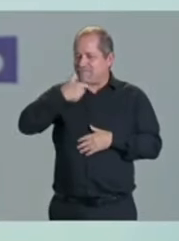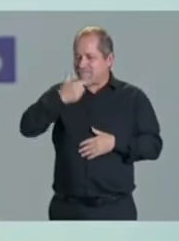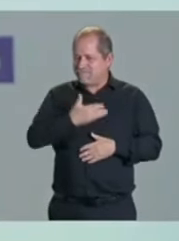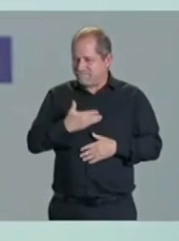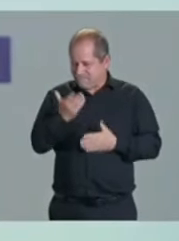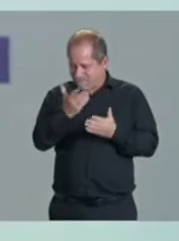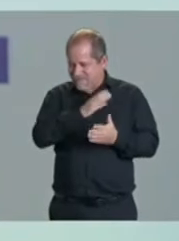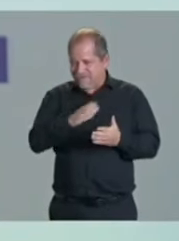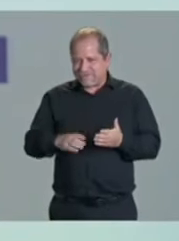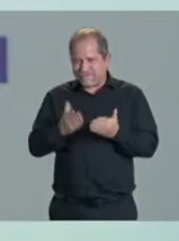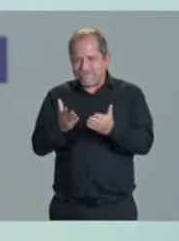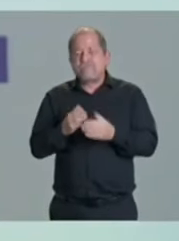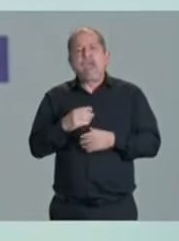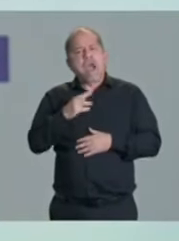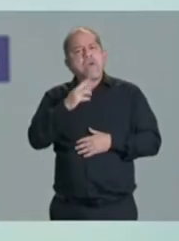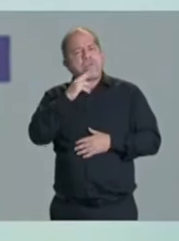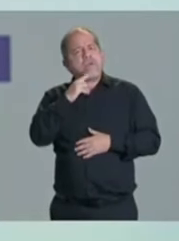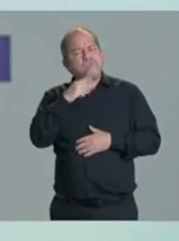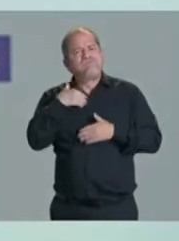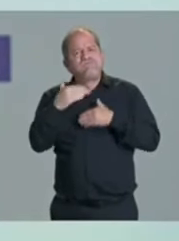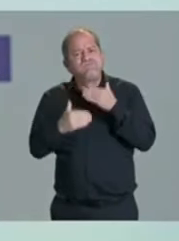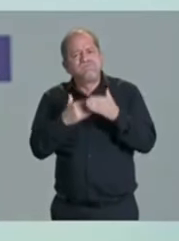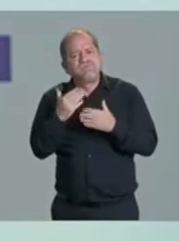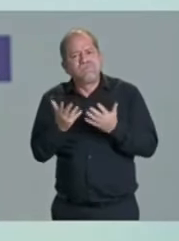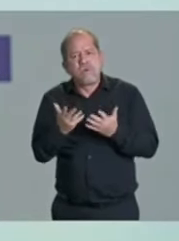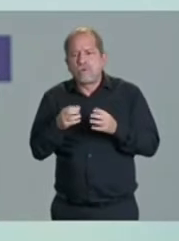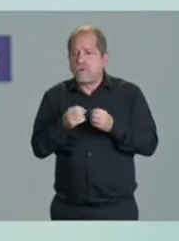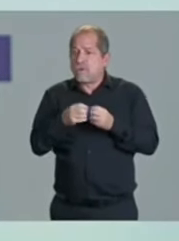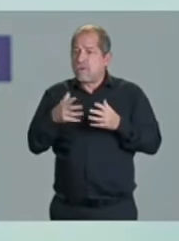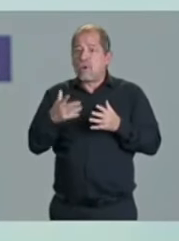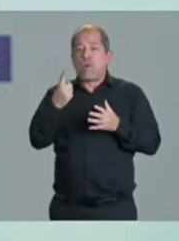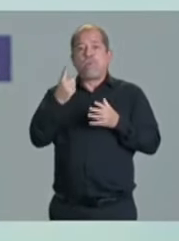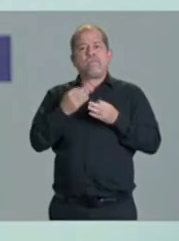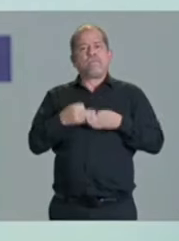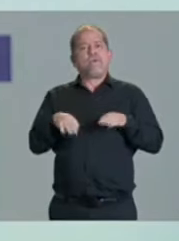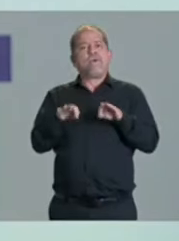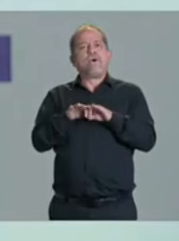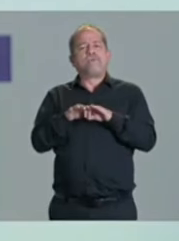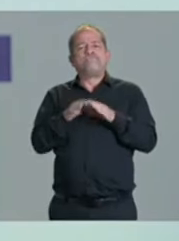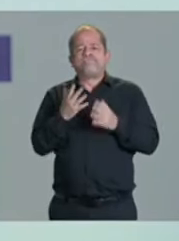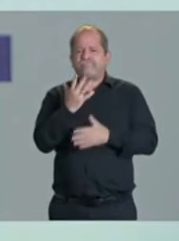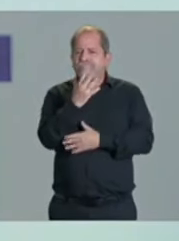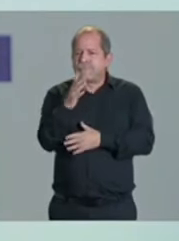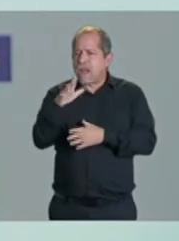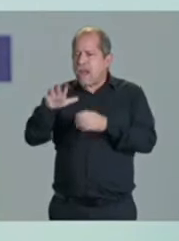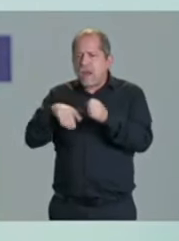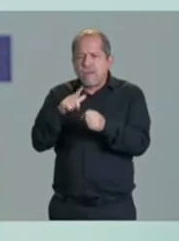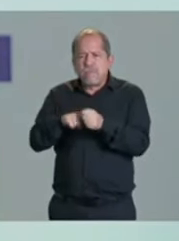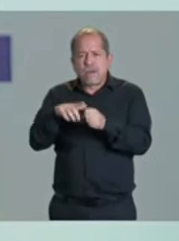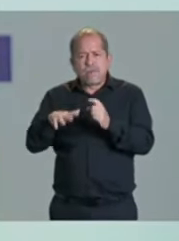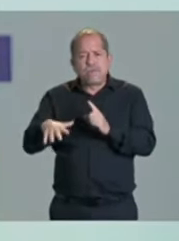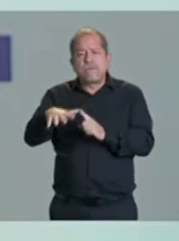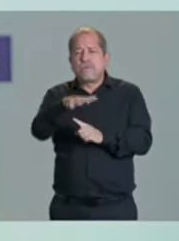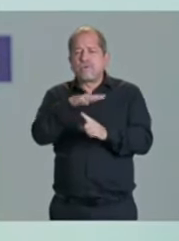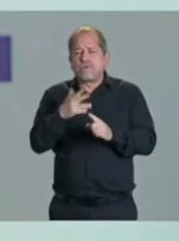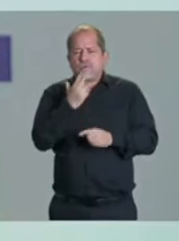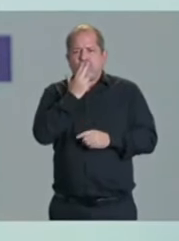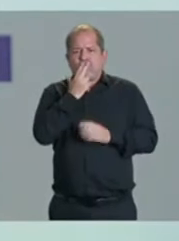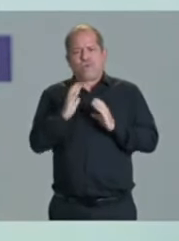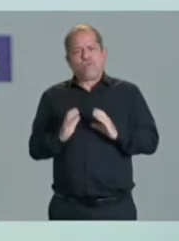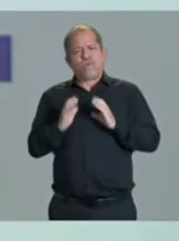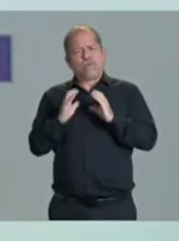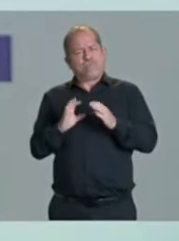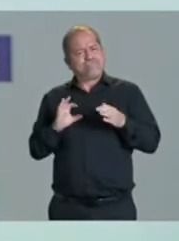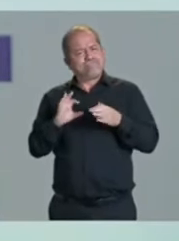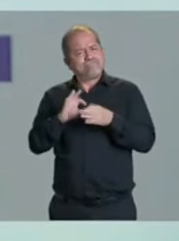ambiente físico a lo mejor podría mejorar un poco. Creo que era muy frío y estábamos muy altos en